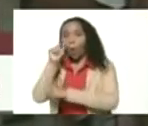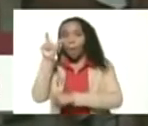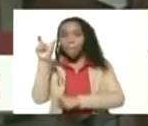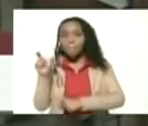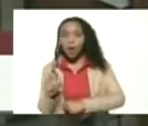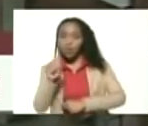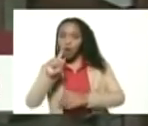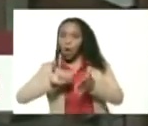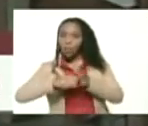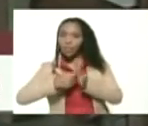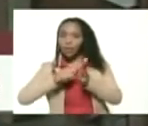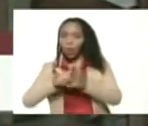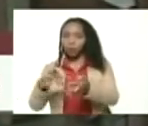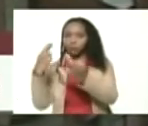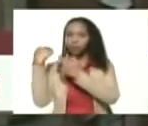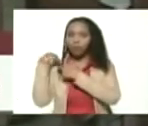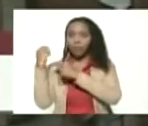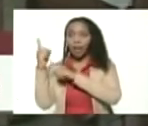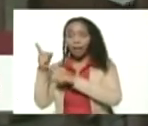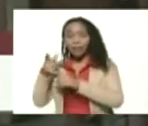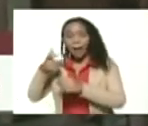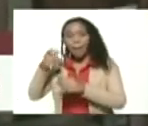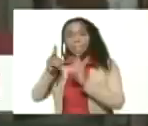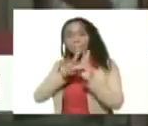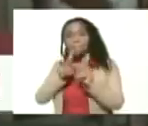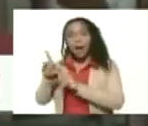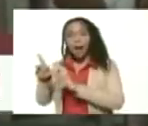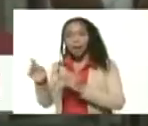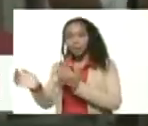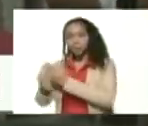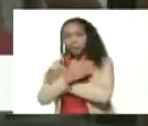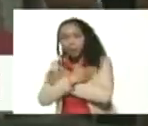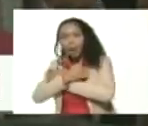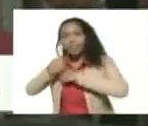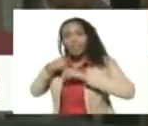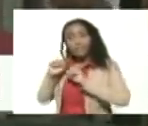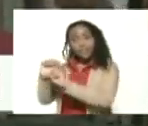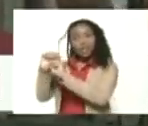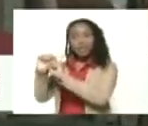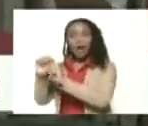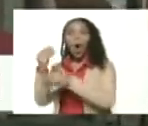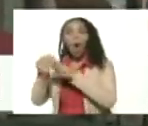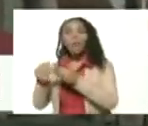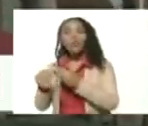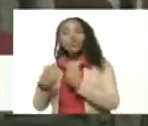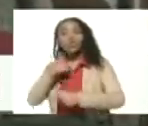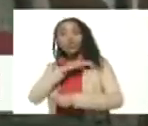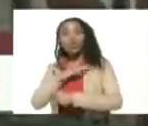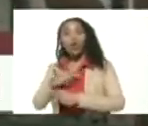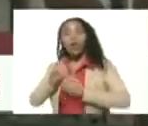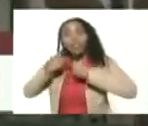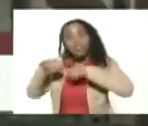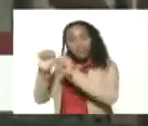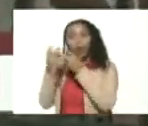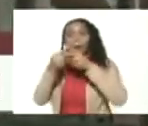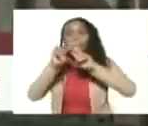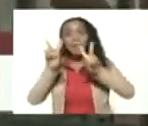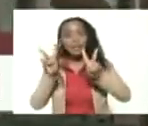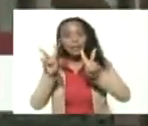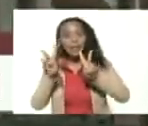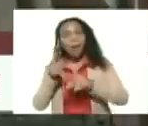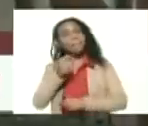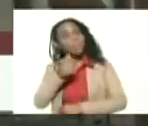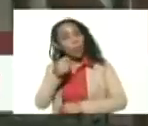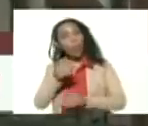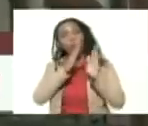de los técnicos responsables de este plan, que lo abraza, que lo defiende, presidente, así como hemos defendido la paz, un poco en